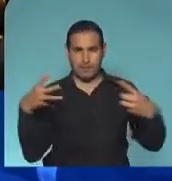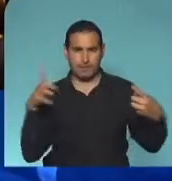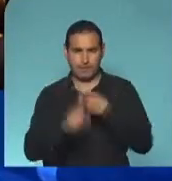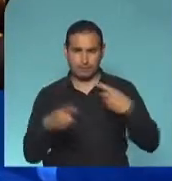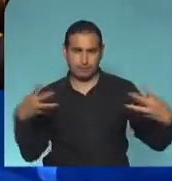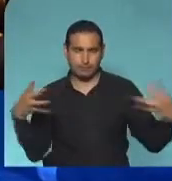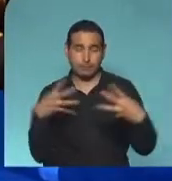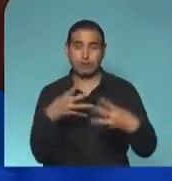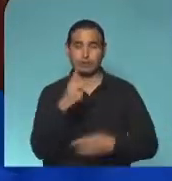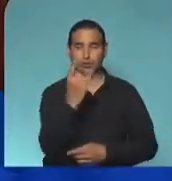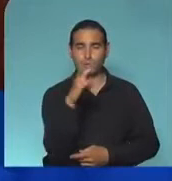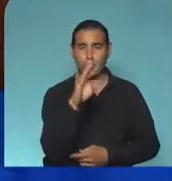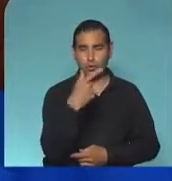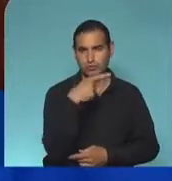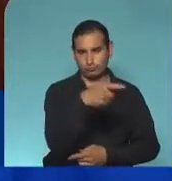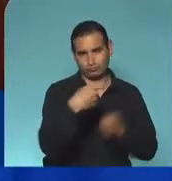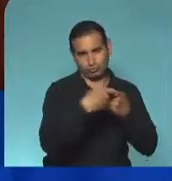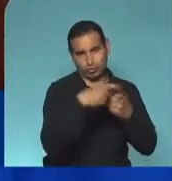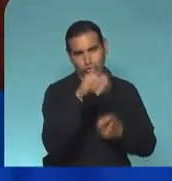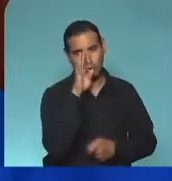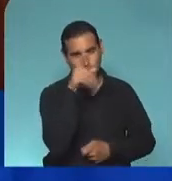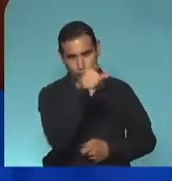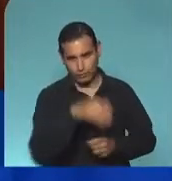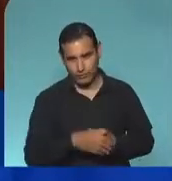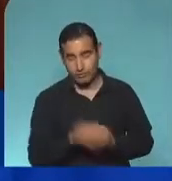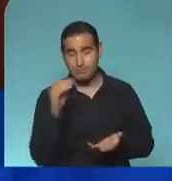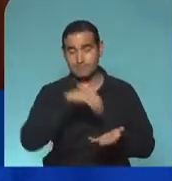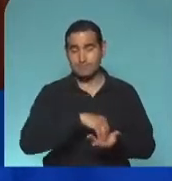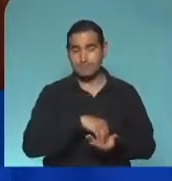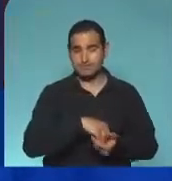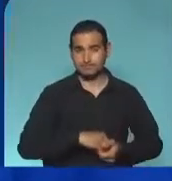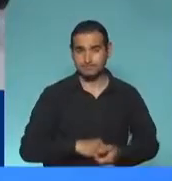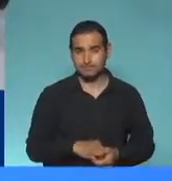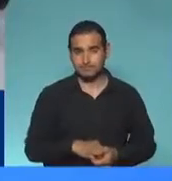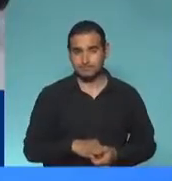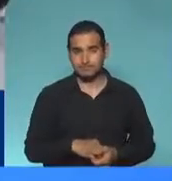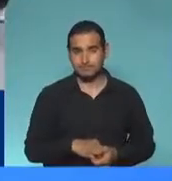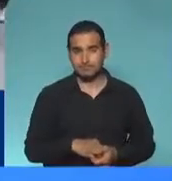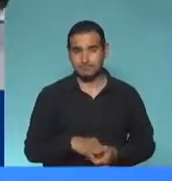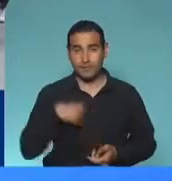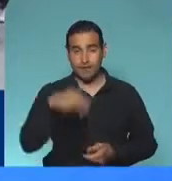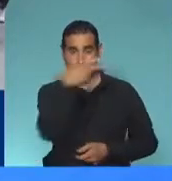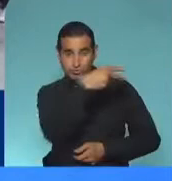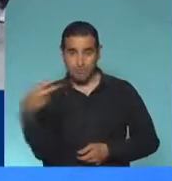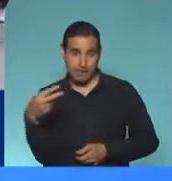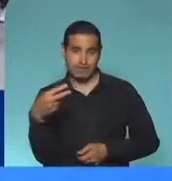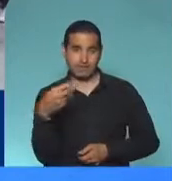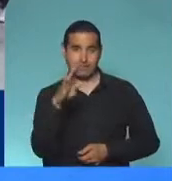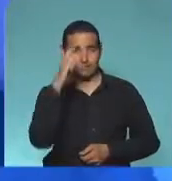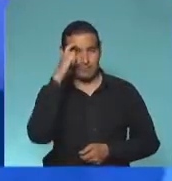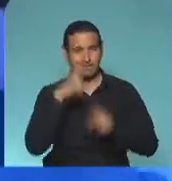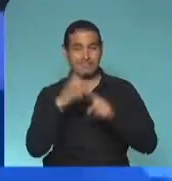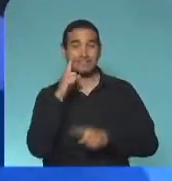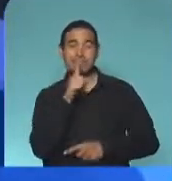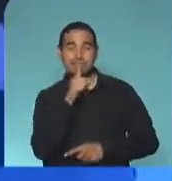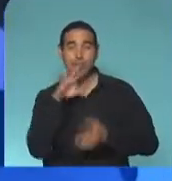fuerzas kurdas aliadas de los Estados Unidos. Y también, a 2 semanas del Brexit, la